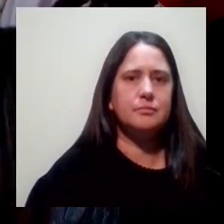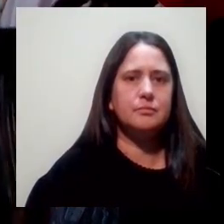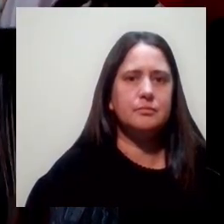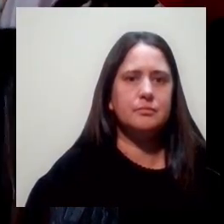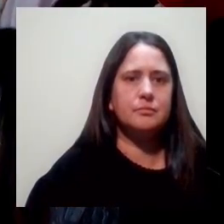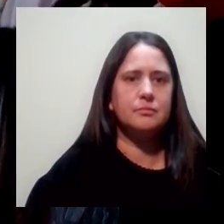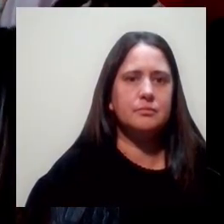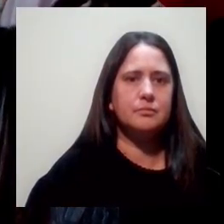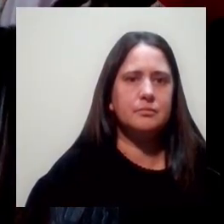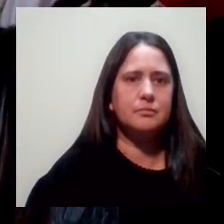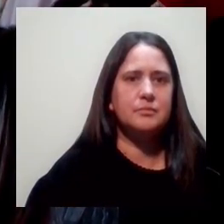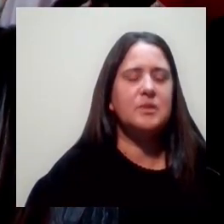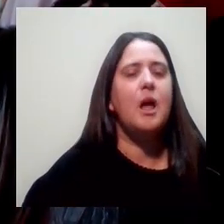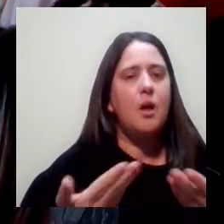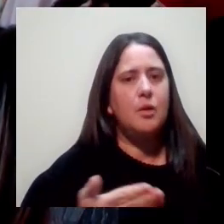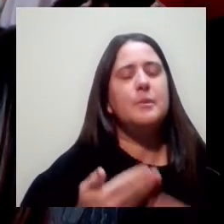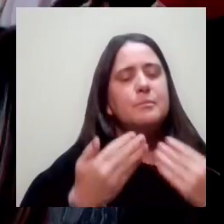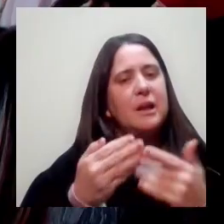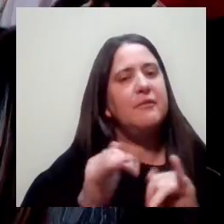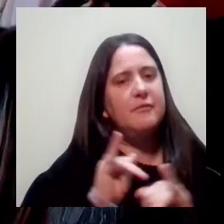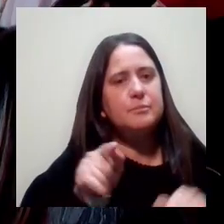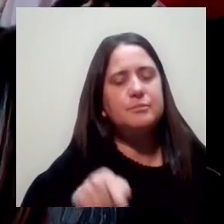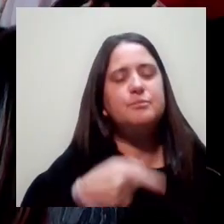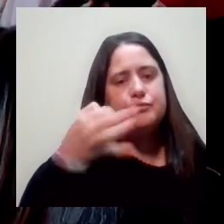Y Eleonora, para cerrar. Sí, como decía,